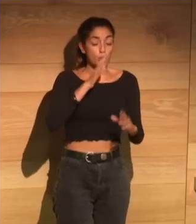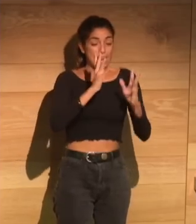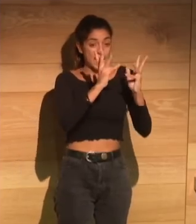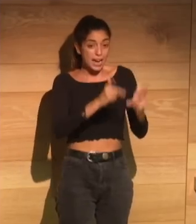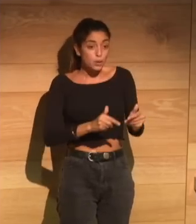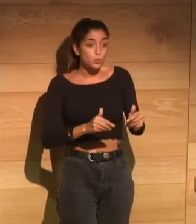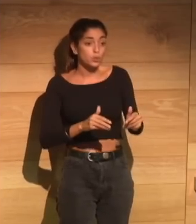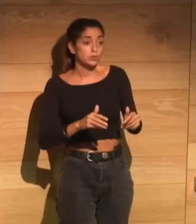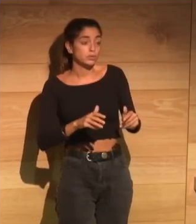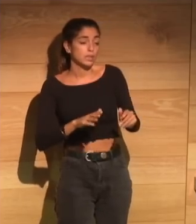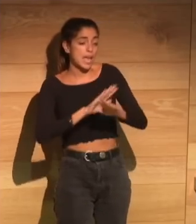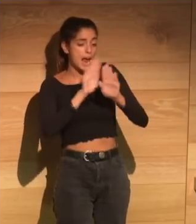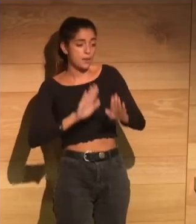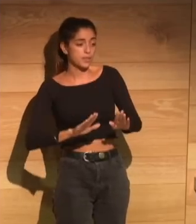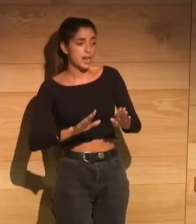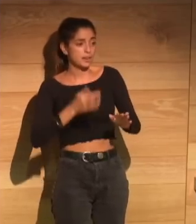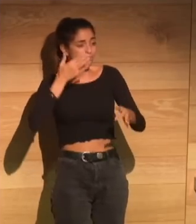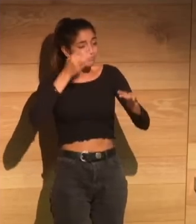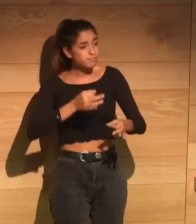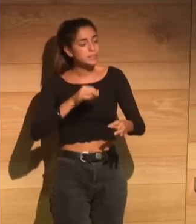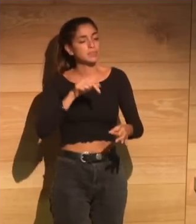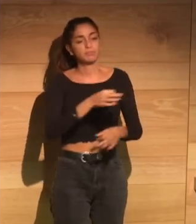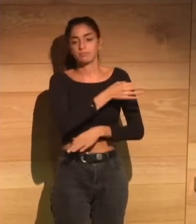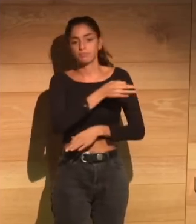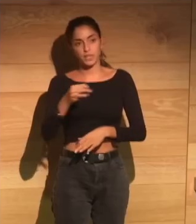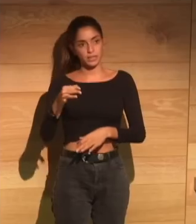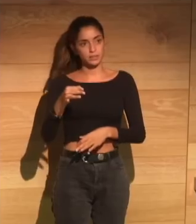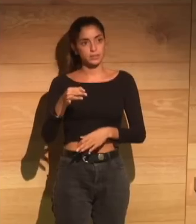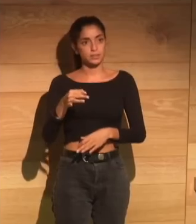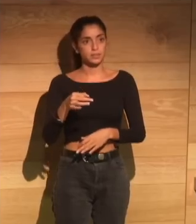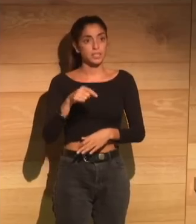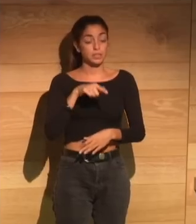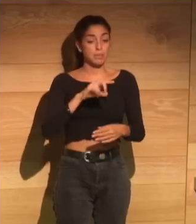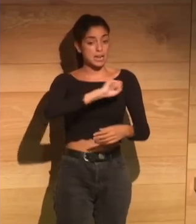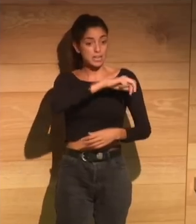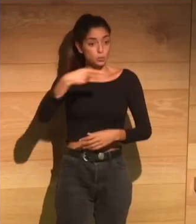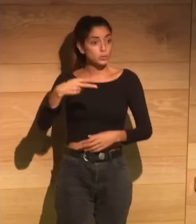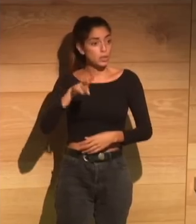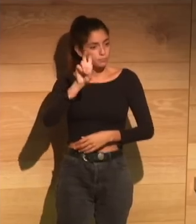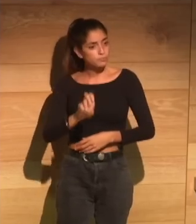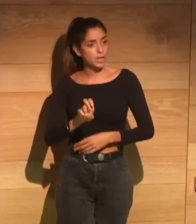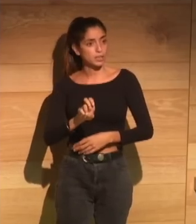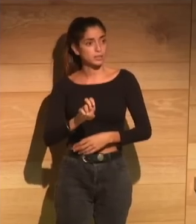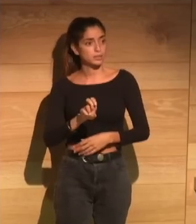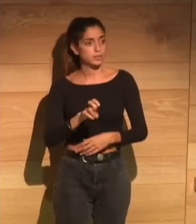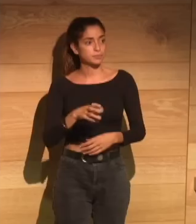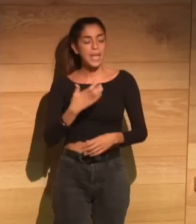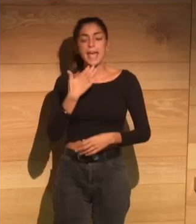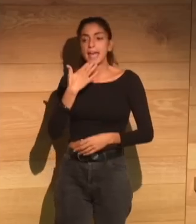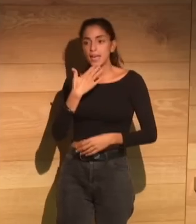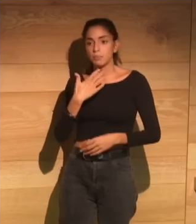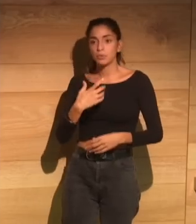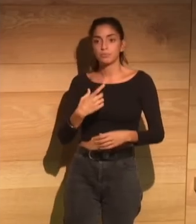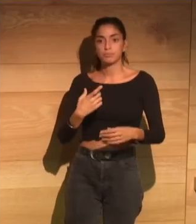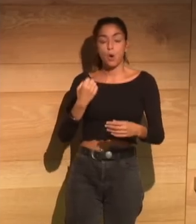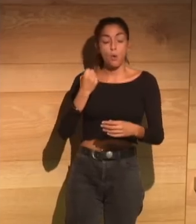verdad... permite que sean eficientes. O sea, si no le vero... Y dan resultados que son útiles. Ejemplo, vale, en fin. Si para cada fuerza se